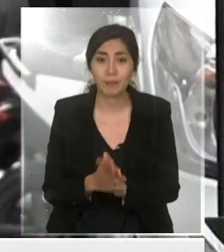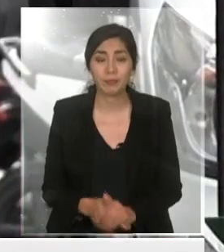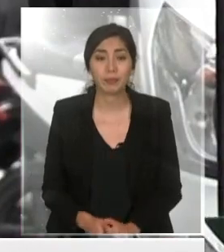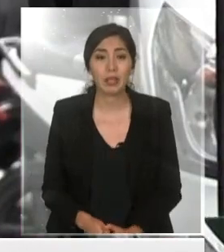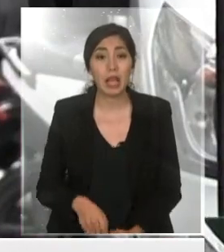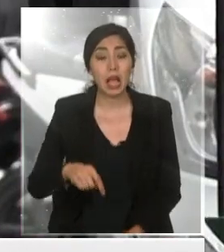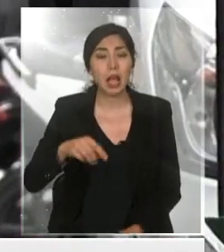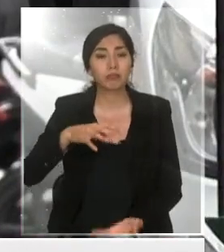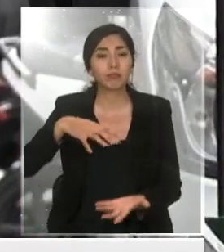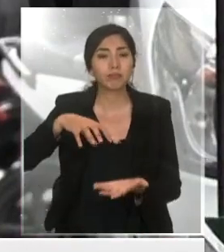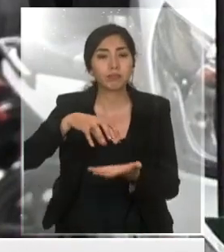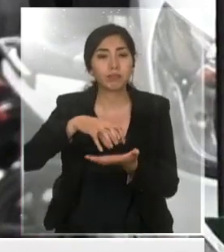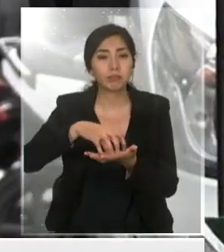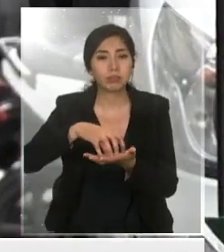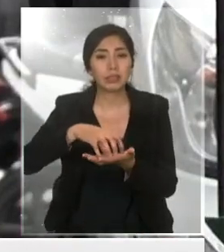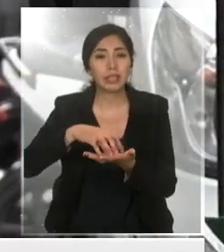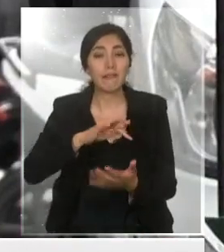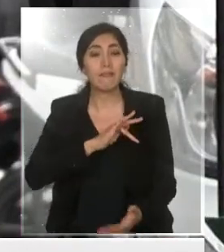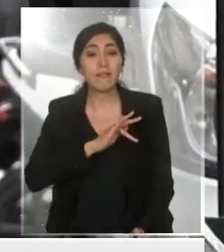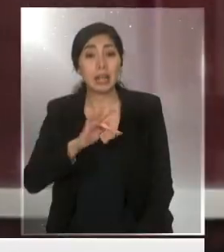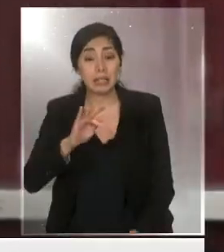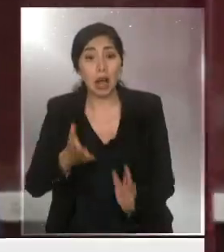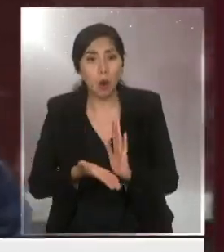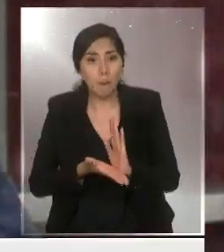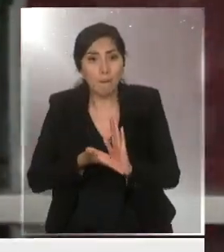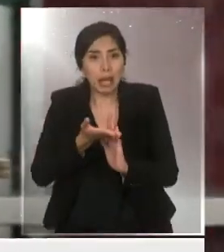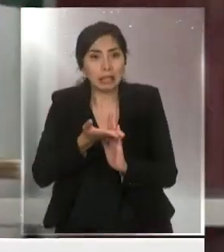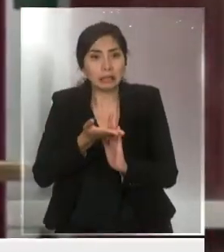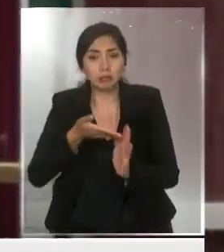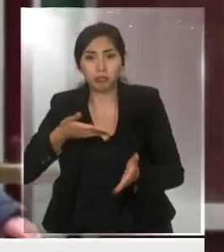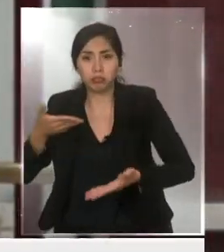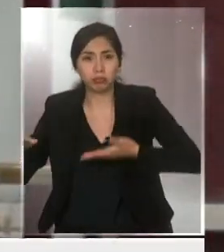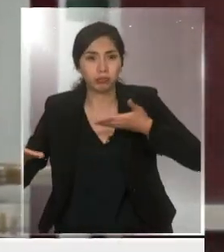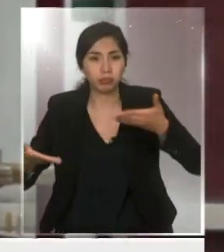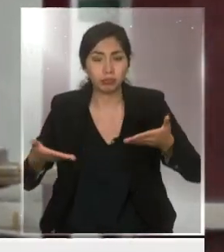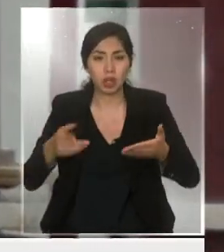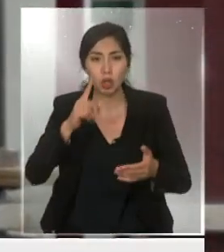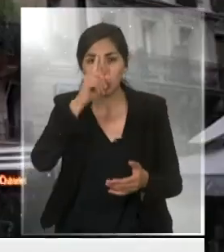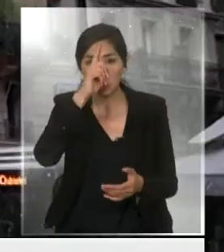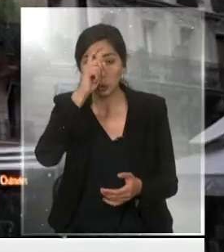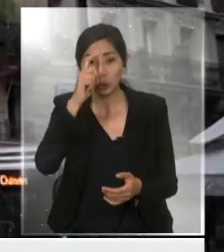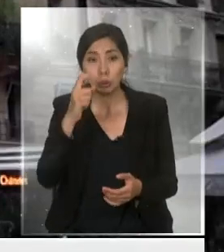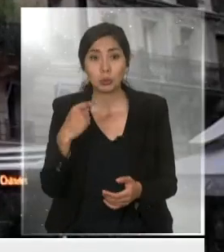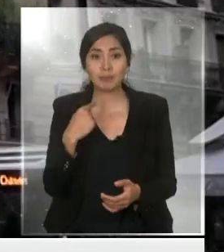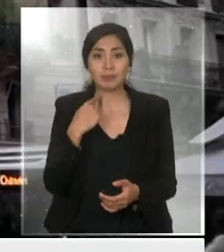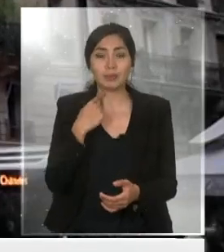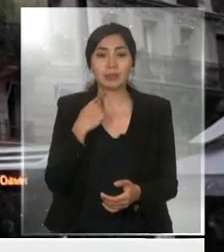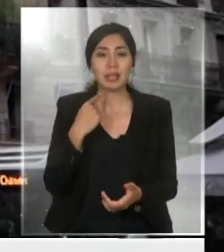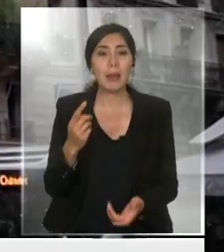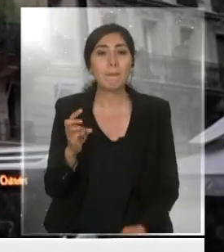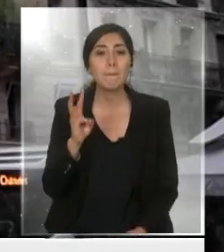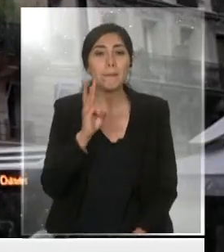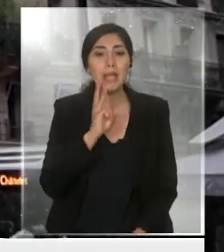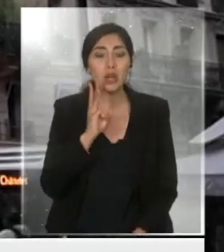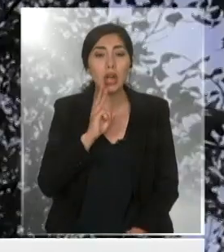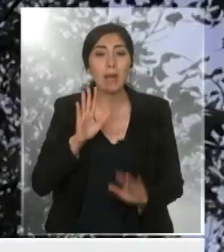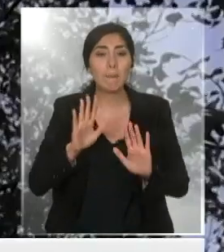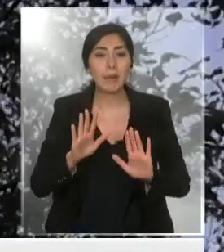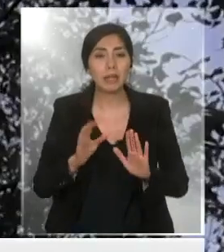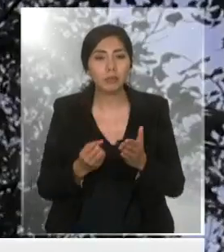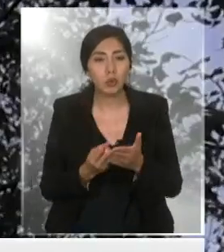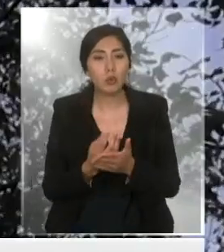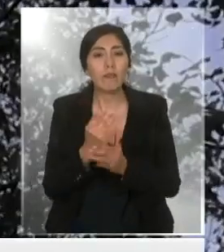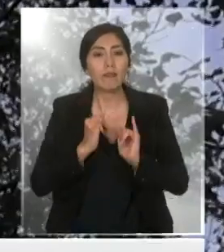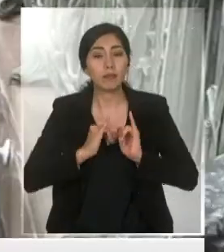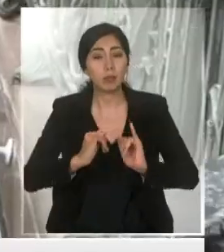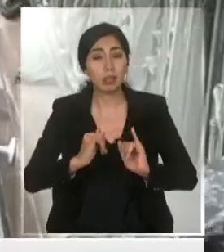en la capital francesa cuando el aumento de casos tiene el sistema hospitalario bajo presión. El miércoles se esperan nuevos anuncios por parte